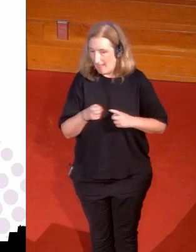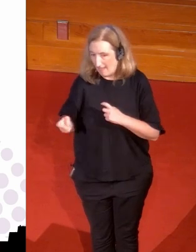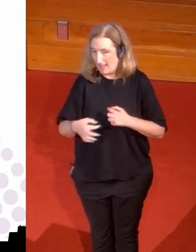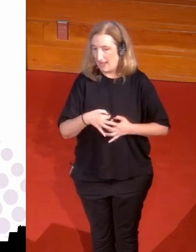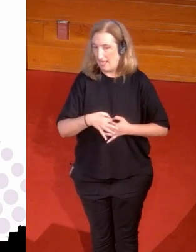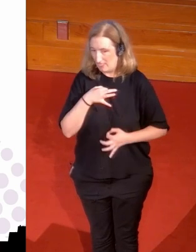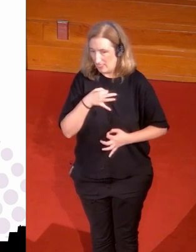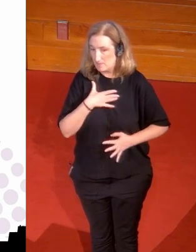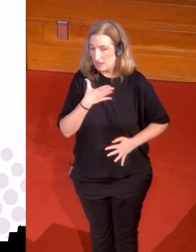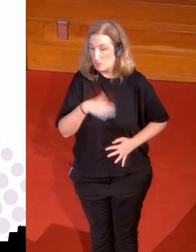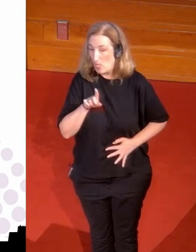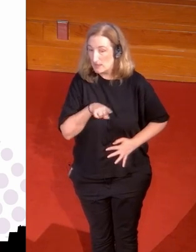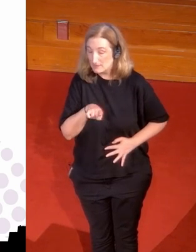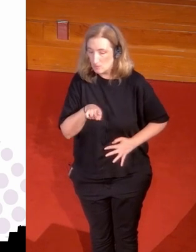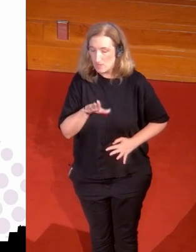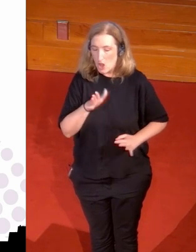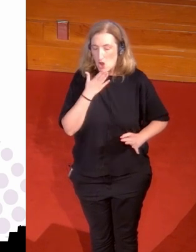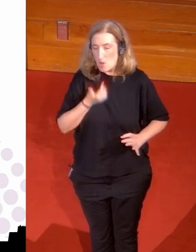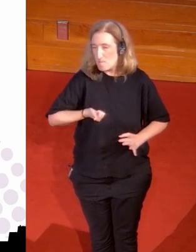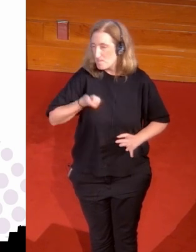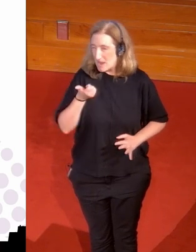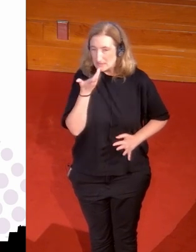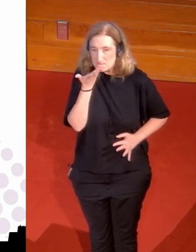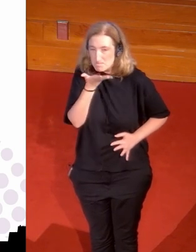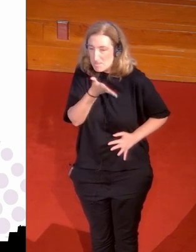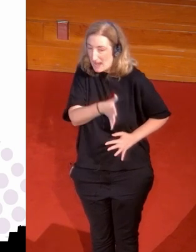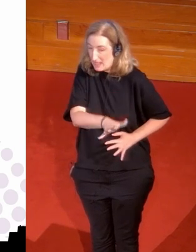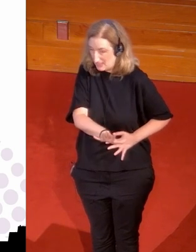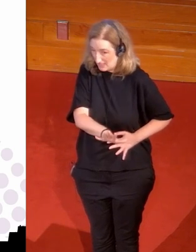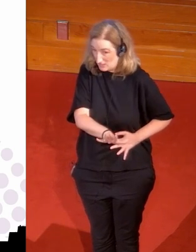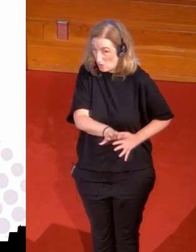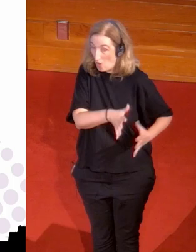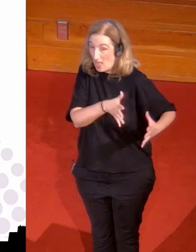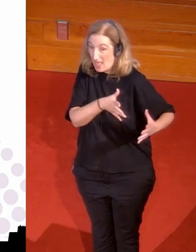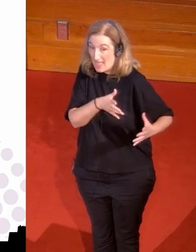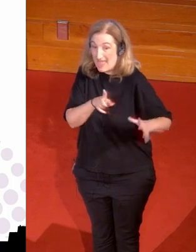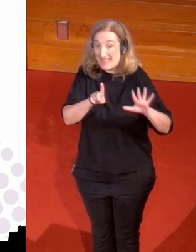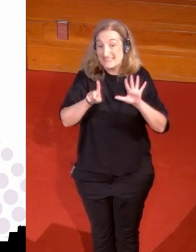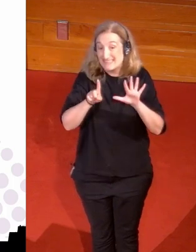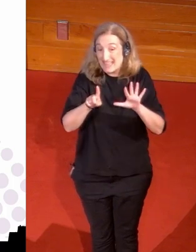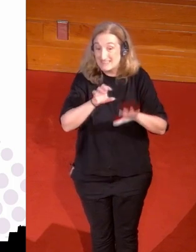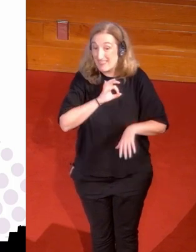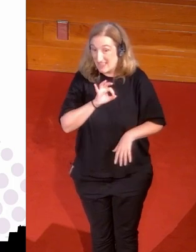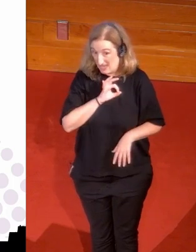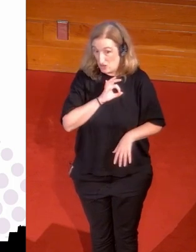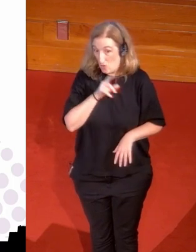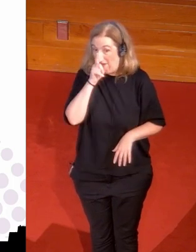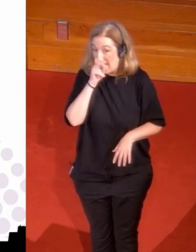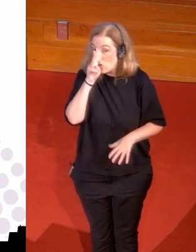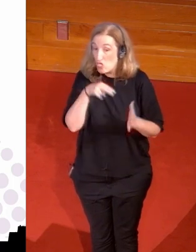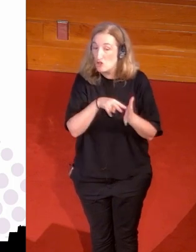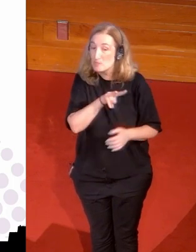más parecido a un conato de guerra civil lo tuvimos el 6 de enero de